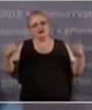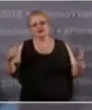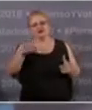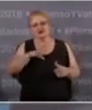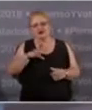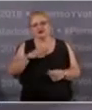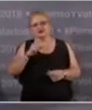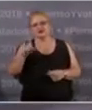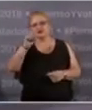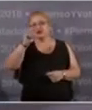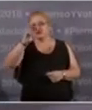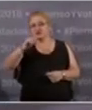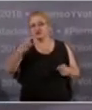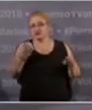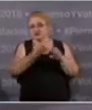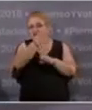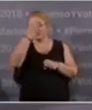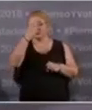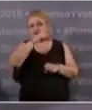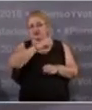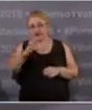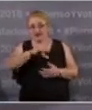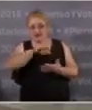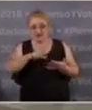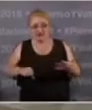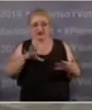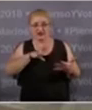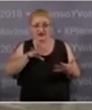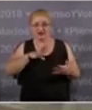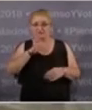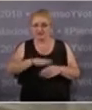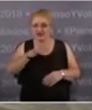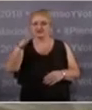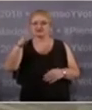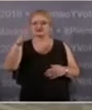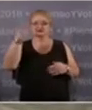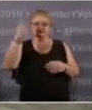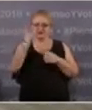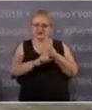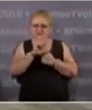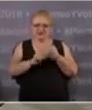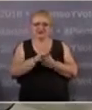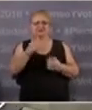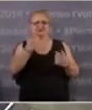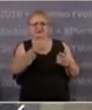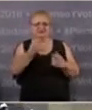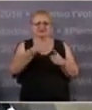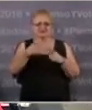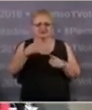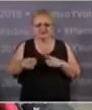país. 29 estados de la República han incrementado los índices de violencia y el tema de la puerta